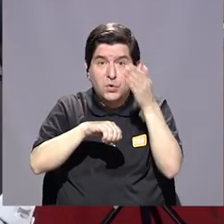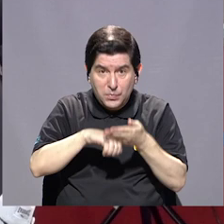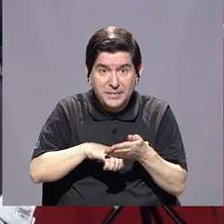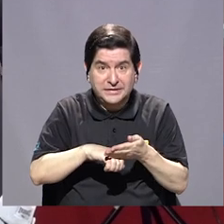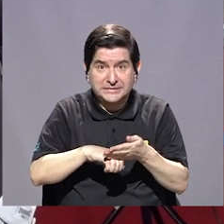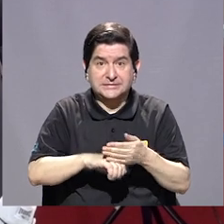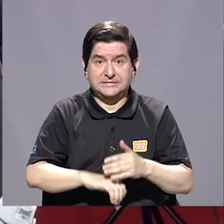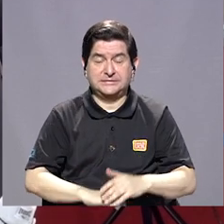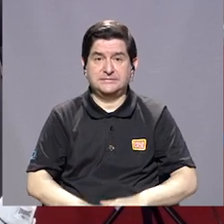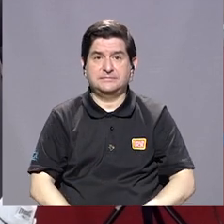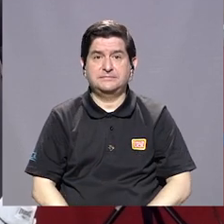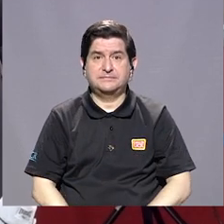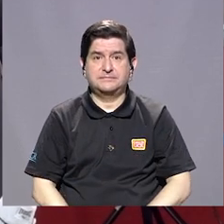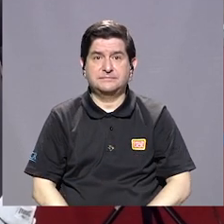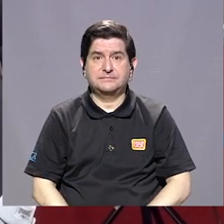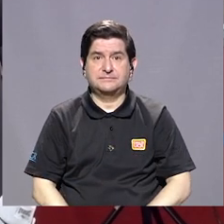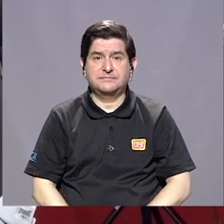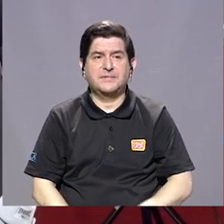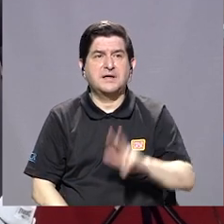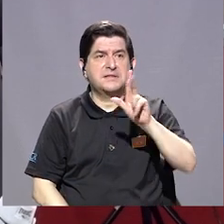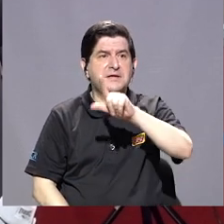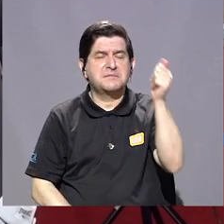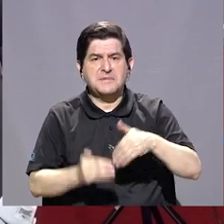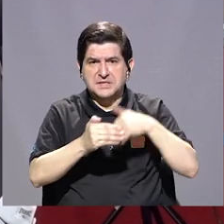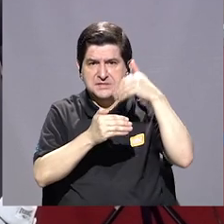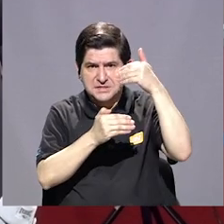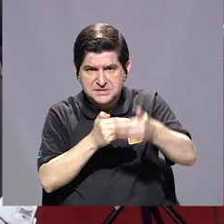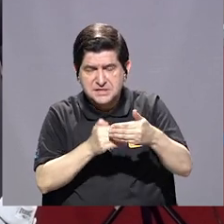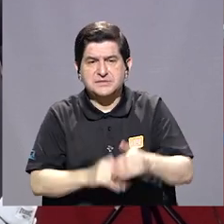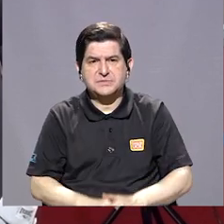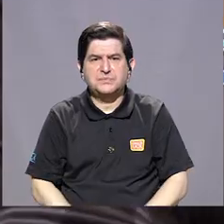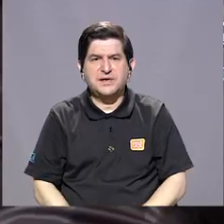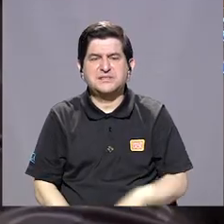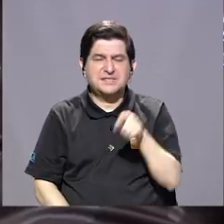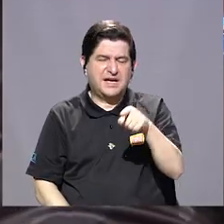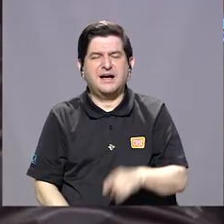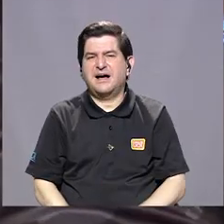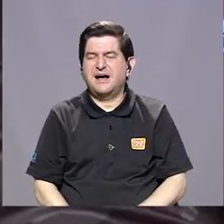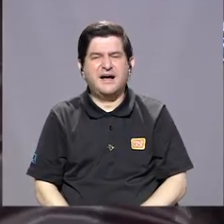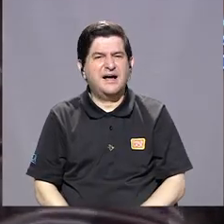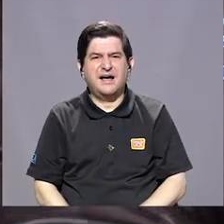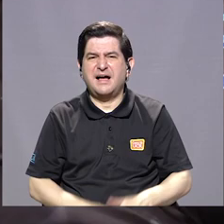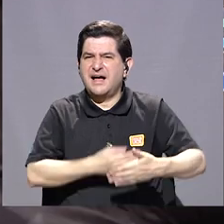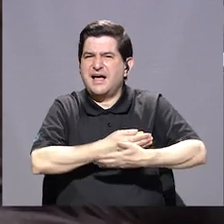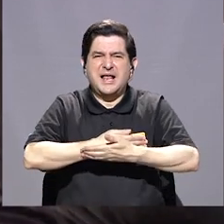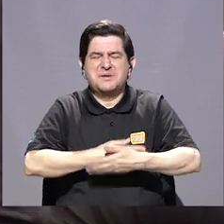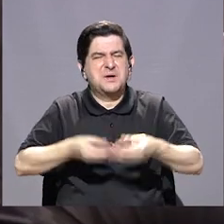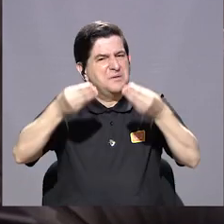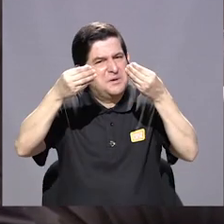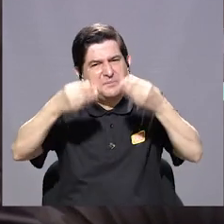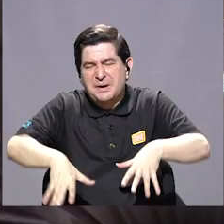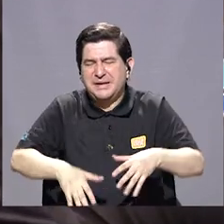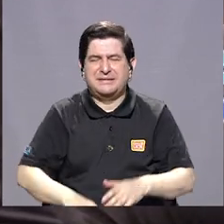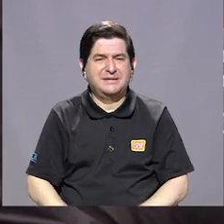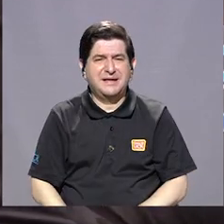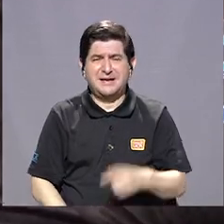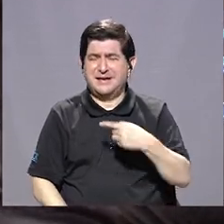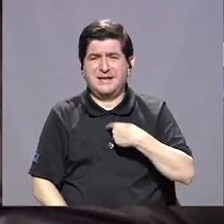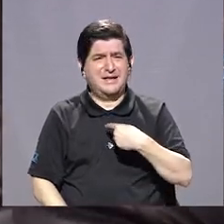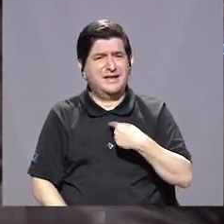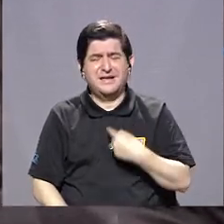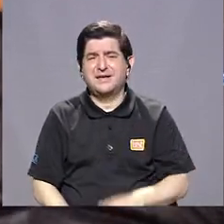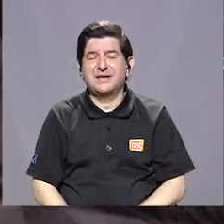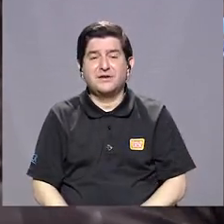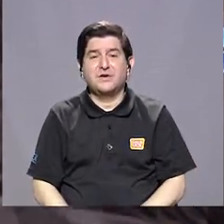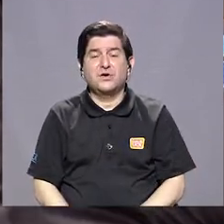embarazada, unos 3 meses después, Lo perdón, perdiste. perdí el bebé y yo brincaba de una pata.